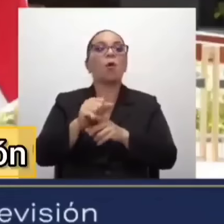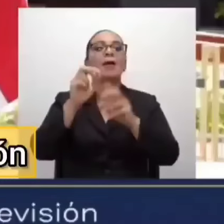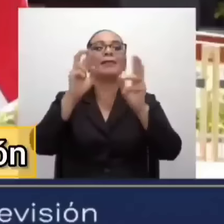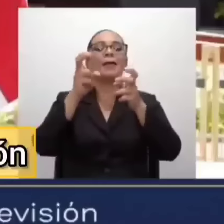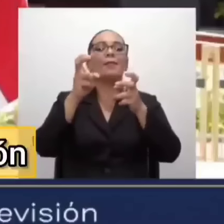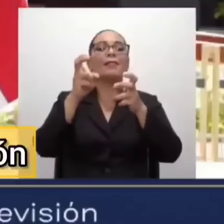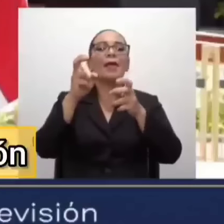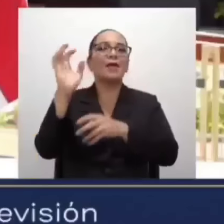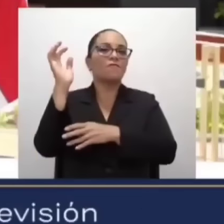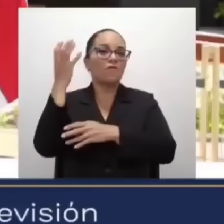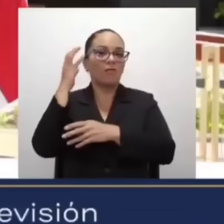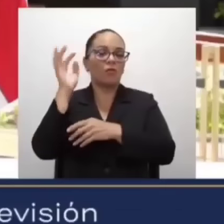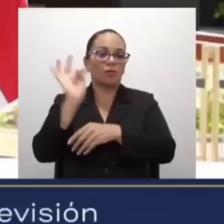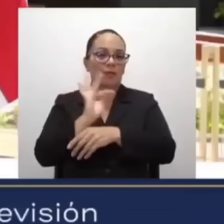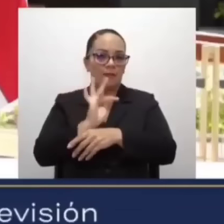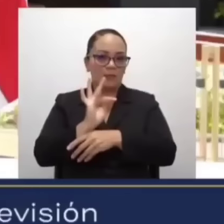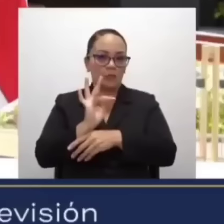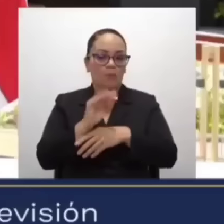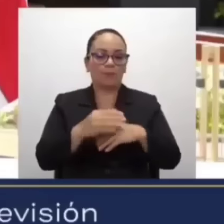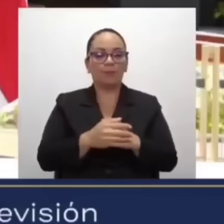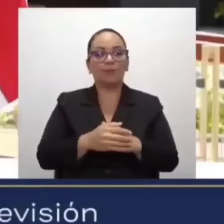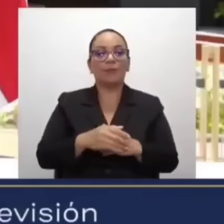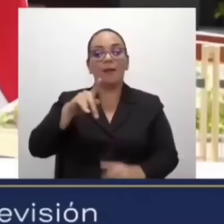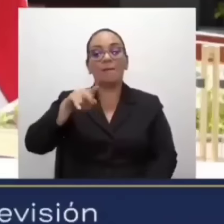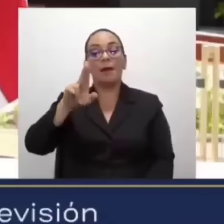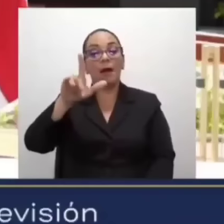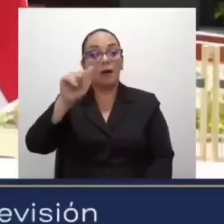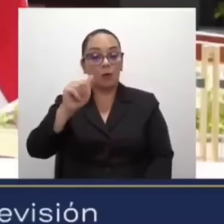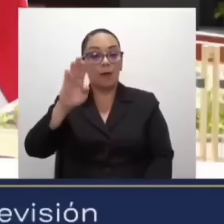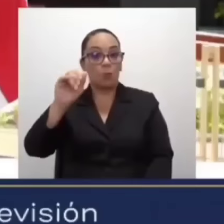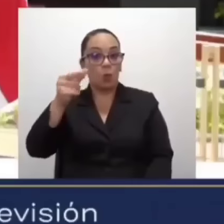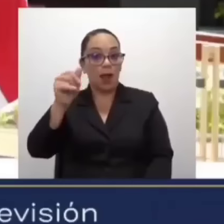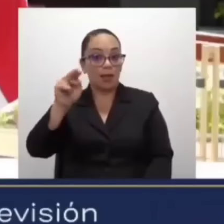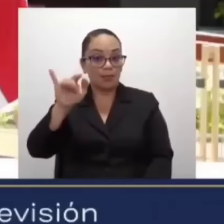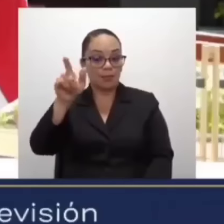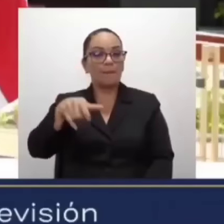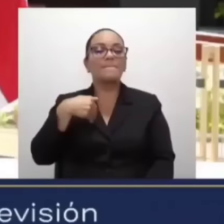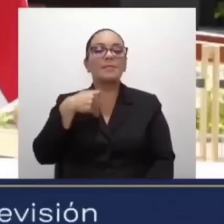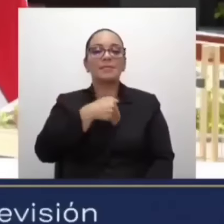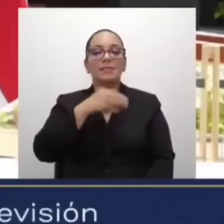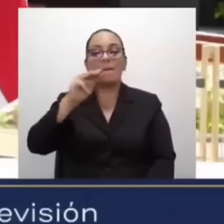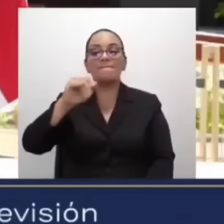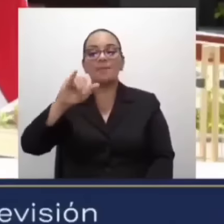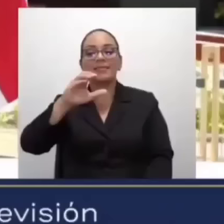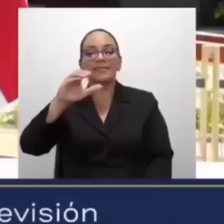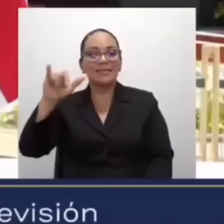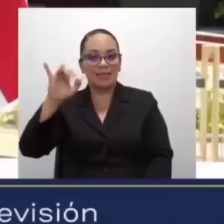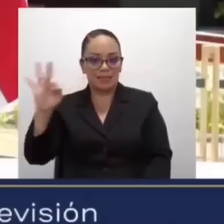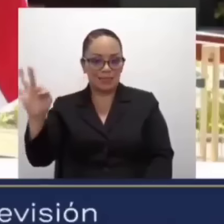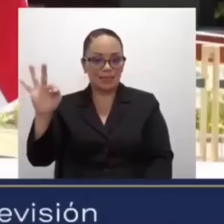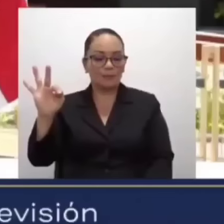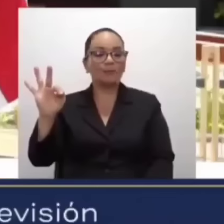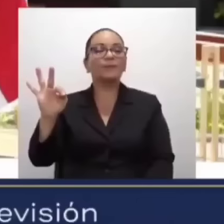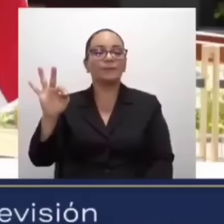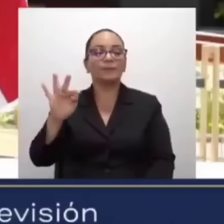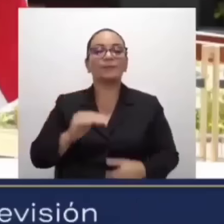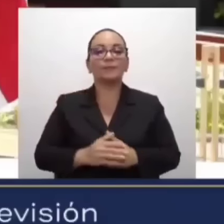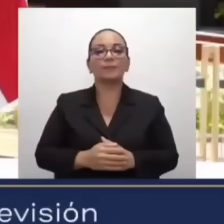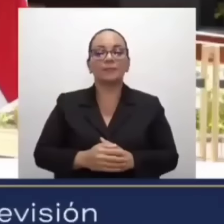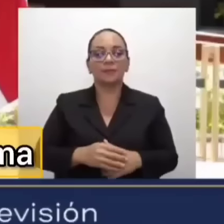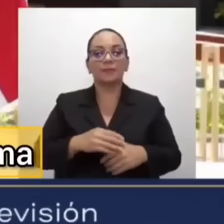y televisión. La señora Paula Bogantes, ministra de Ciencia, Innovación, Tecnología y